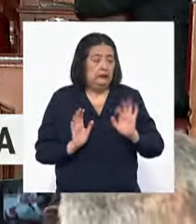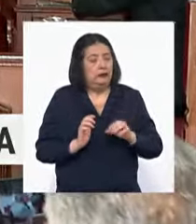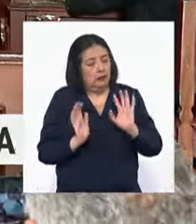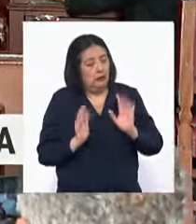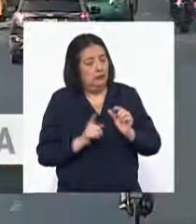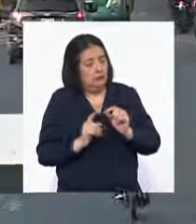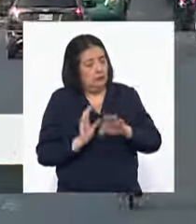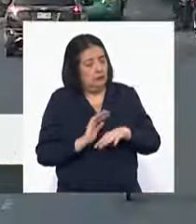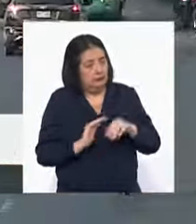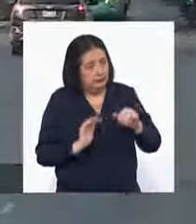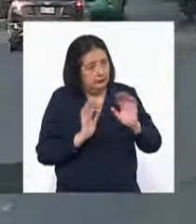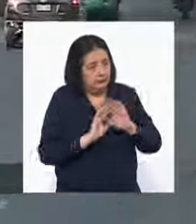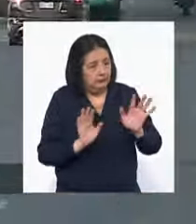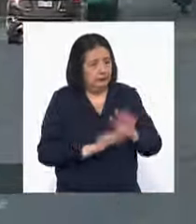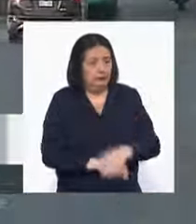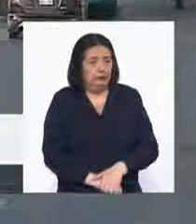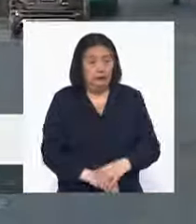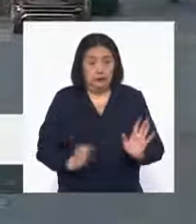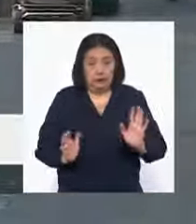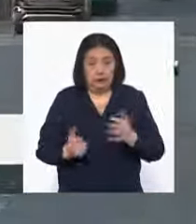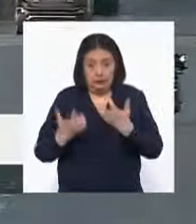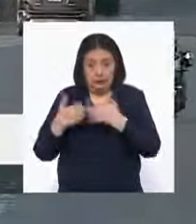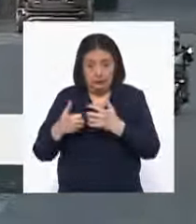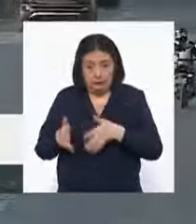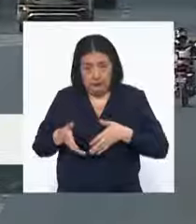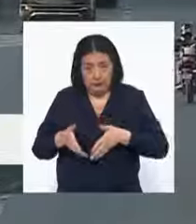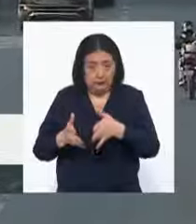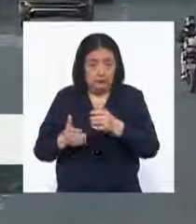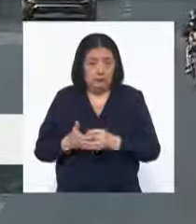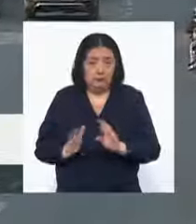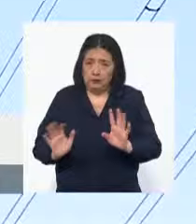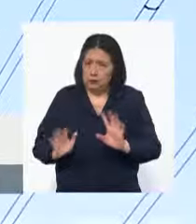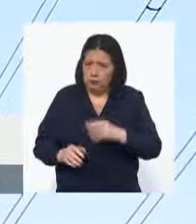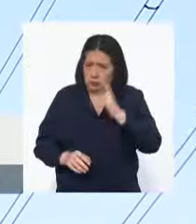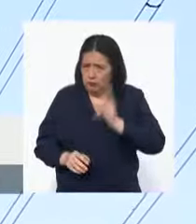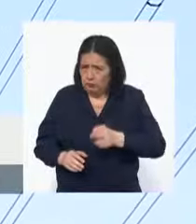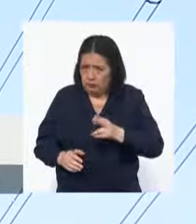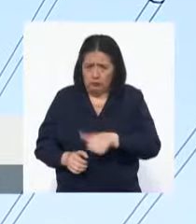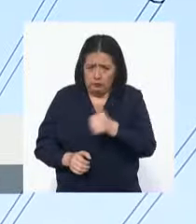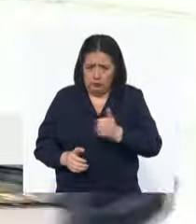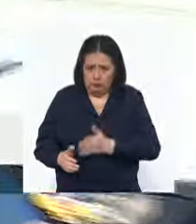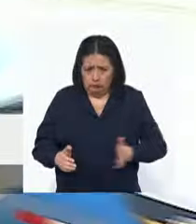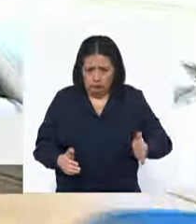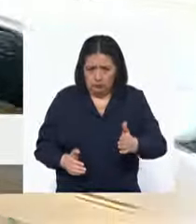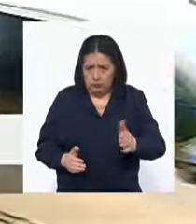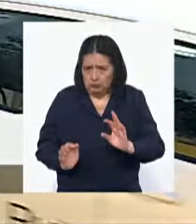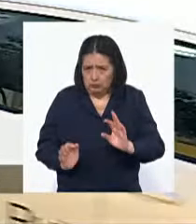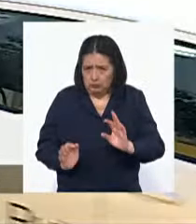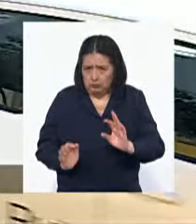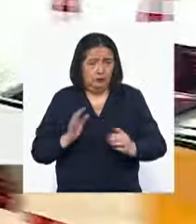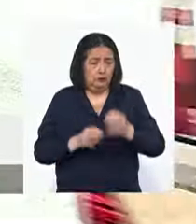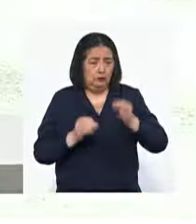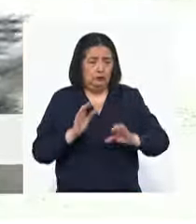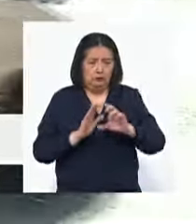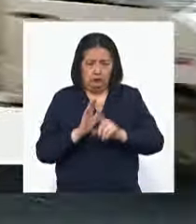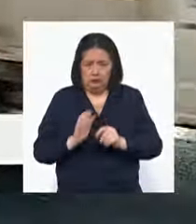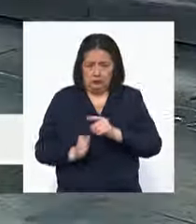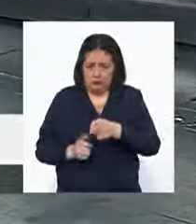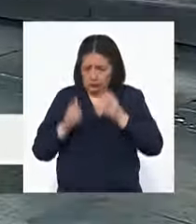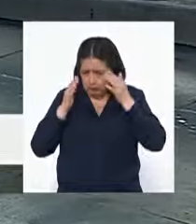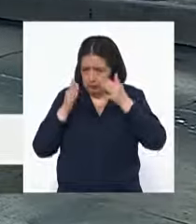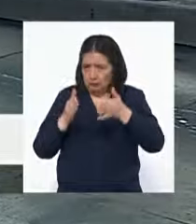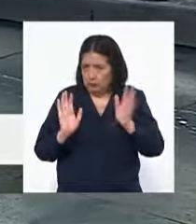Retiro lo dicho. Rutas de Lima reiteró sus argumentos en el sentido que no se prohíben las vías alternas. También cuestionó que el Tribunal Constitucional se